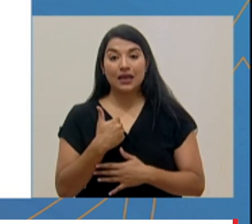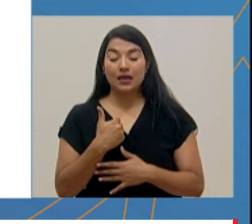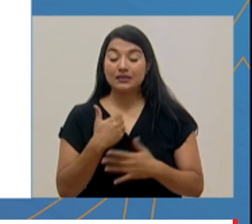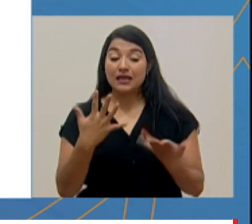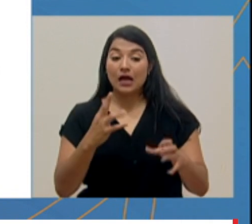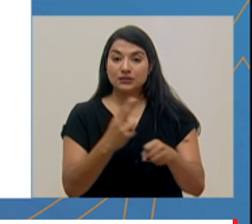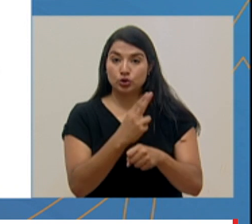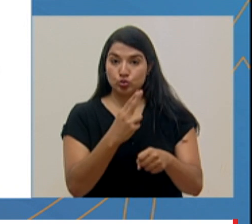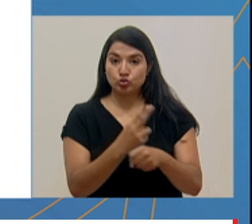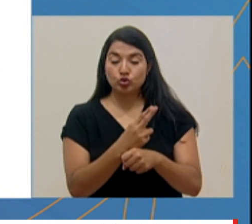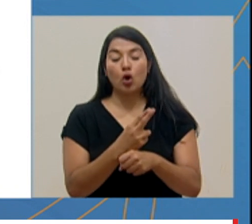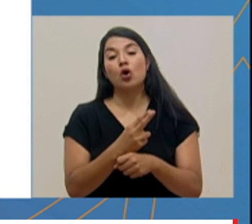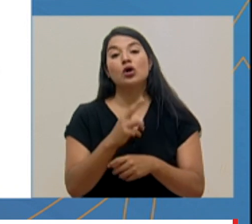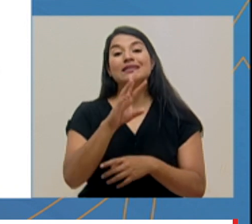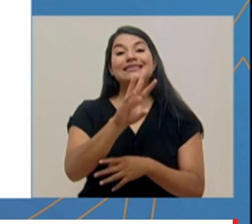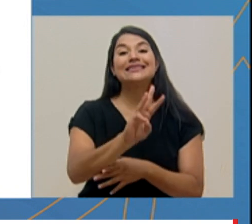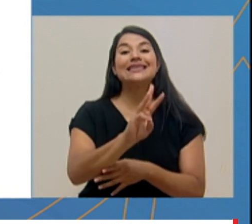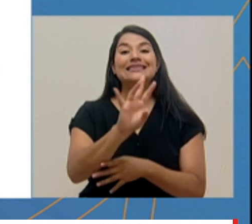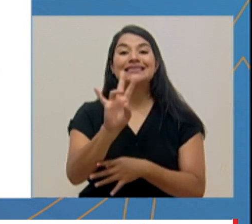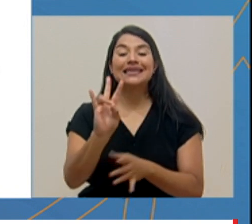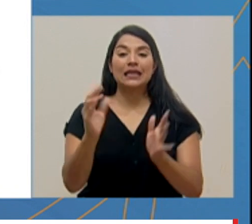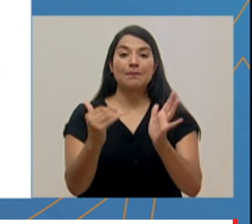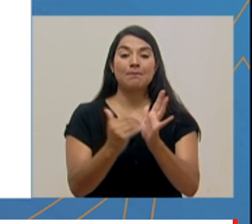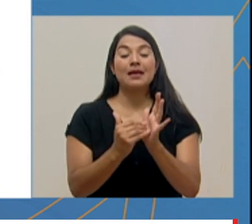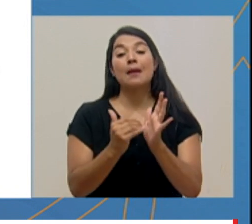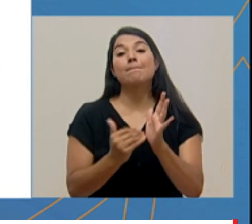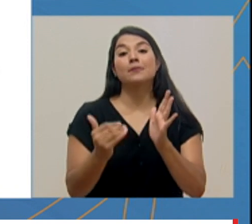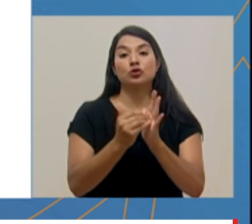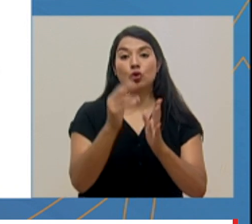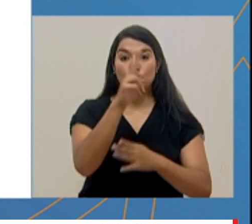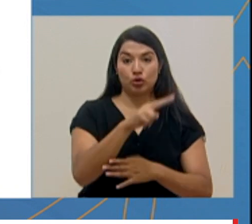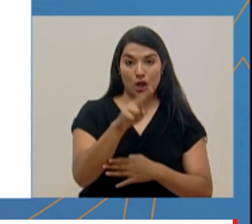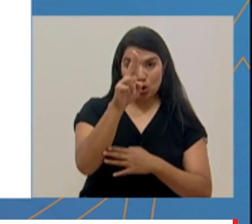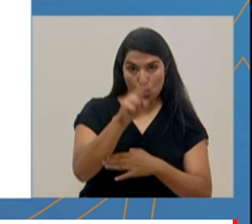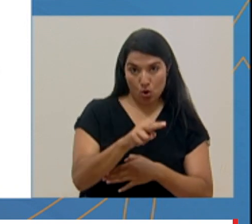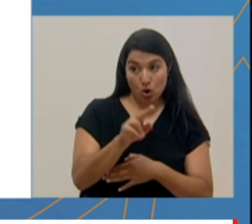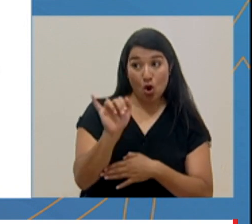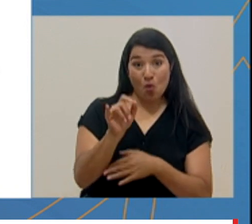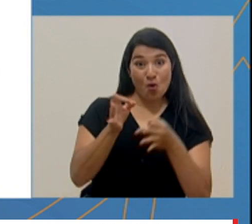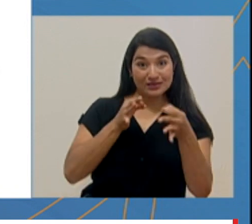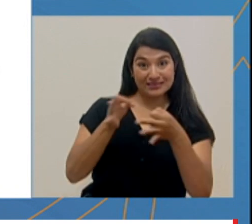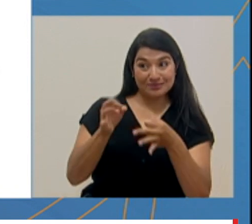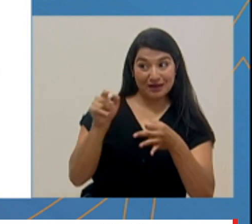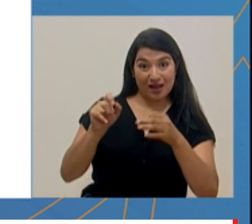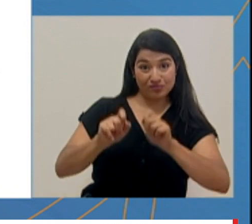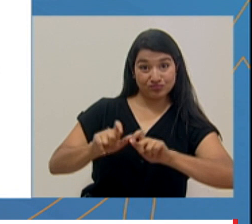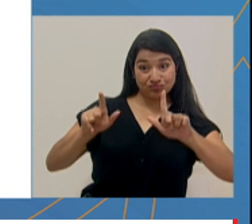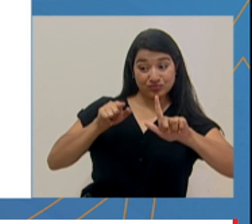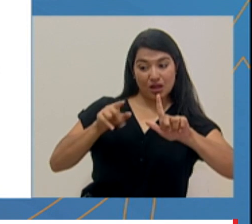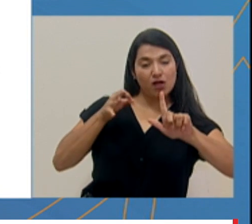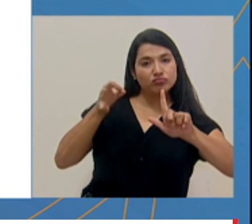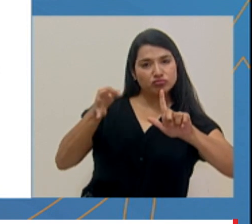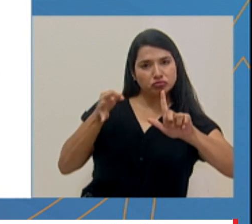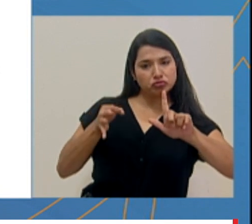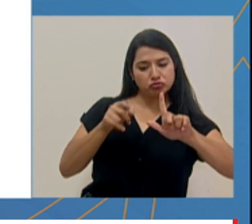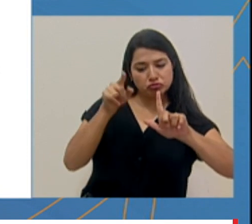ejecutado más de 67.000 millones de colones en los rubros que aparecen en esta filmina, que